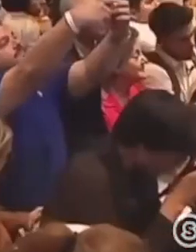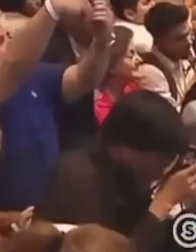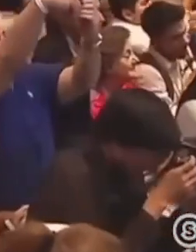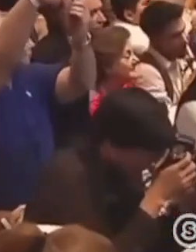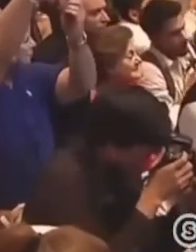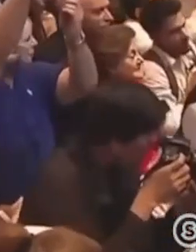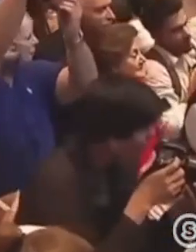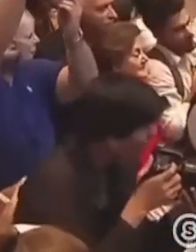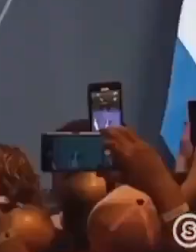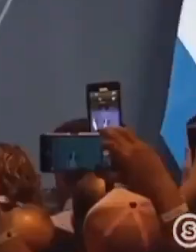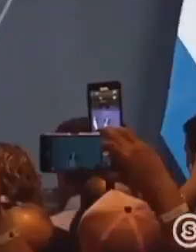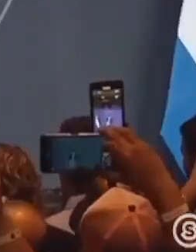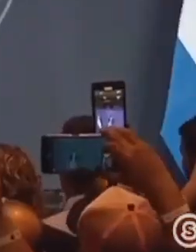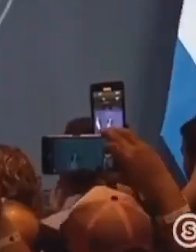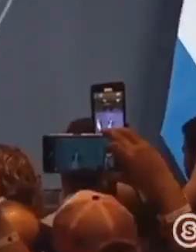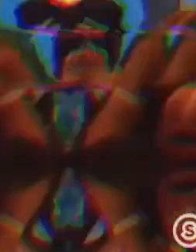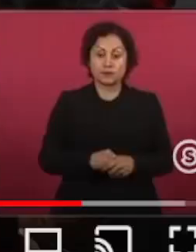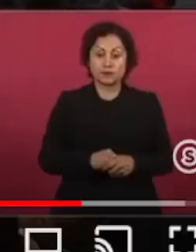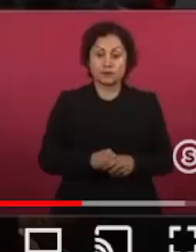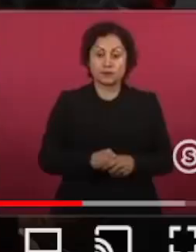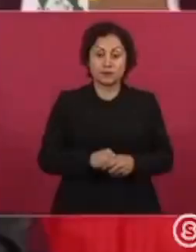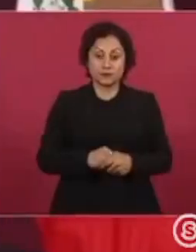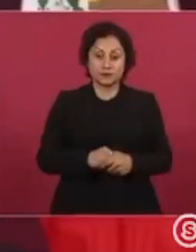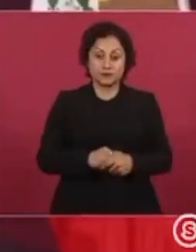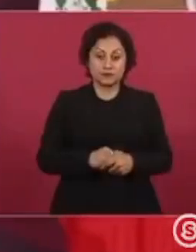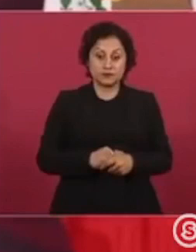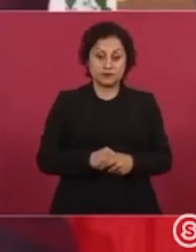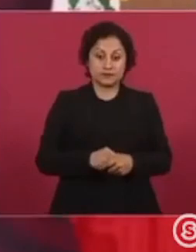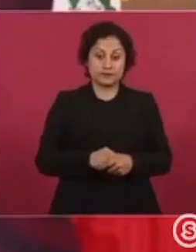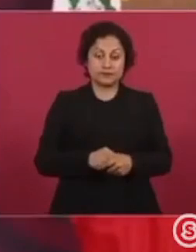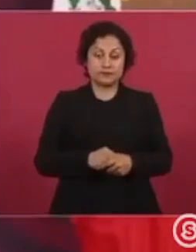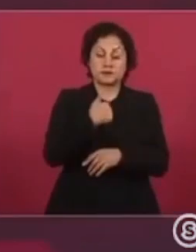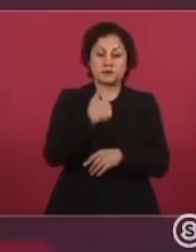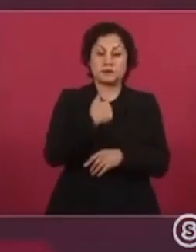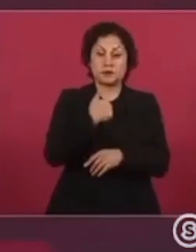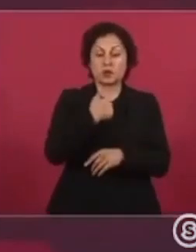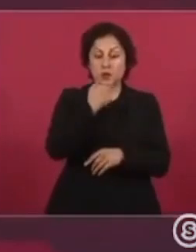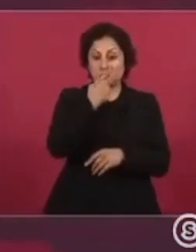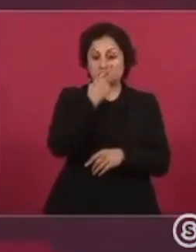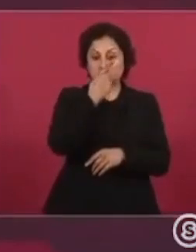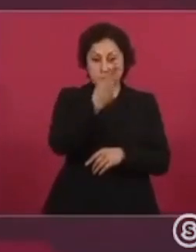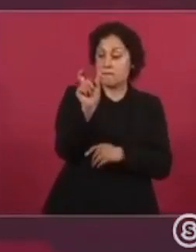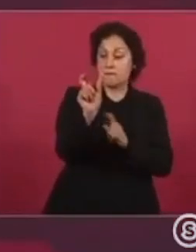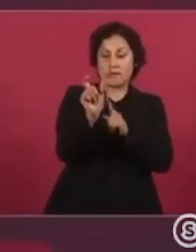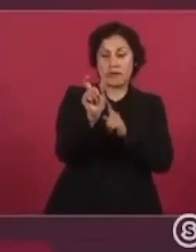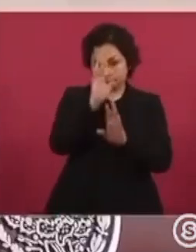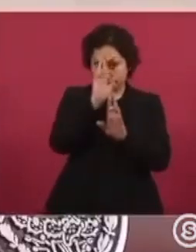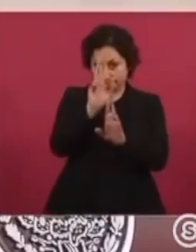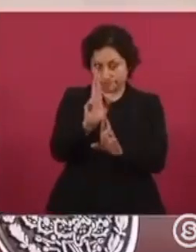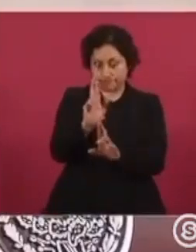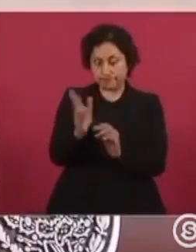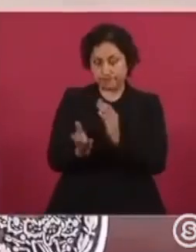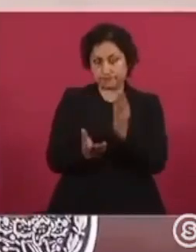el presidente López Obrador reaccionó así. Decirlo en una palabra, con todo respeto, fue